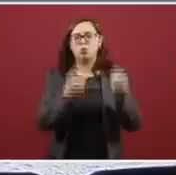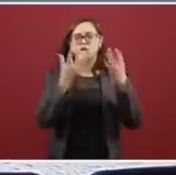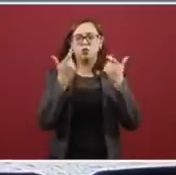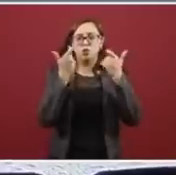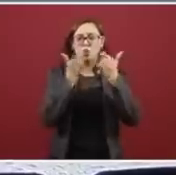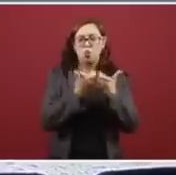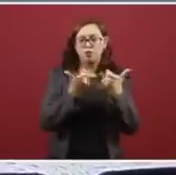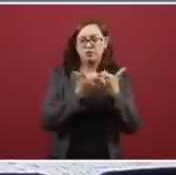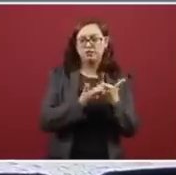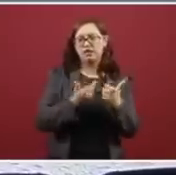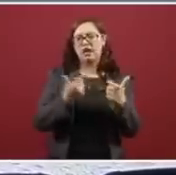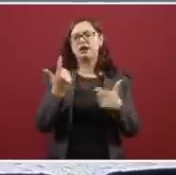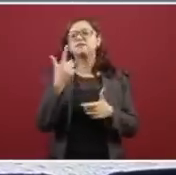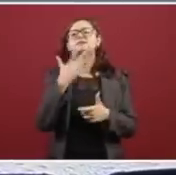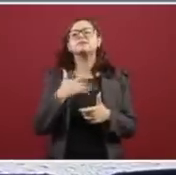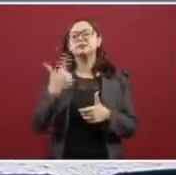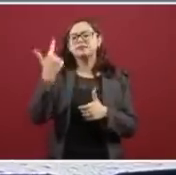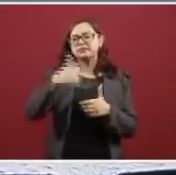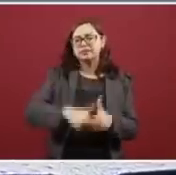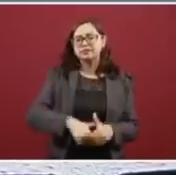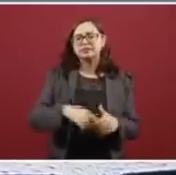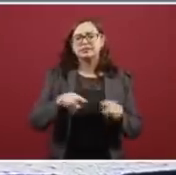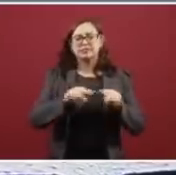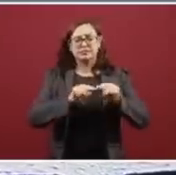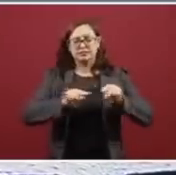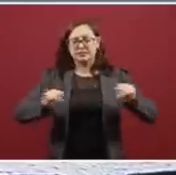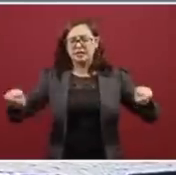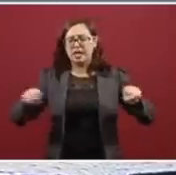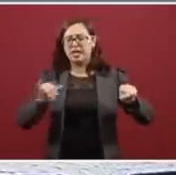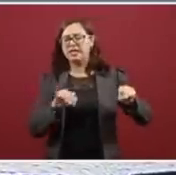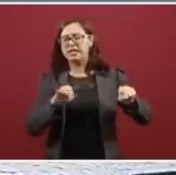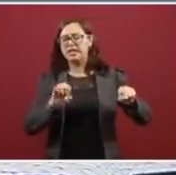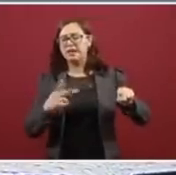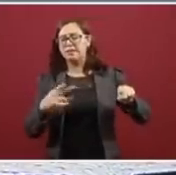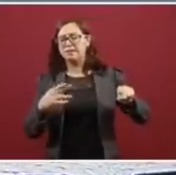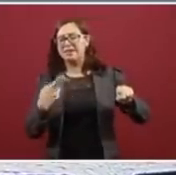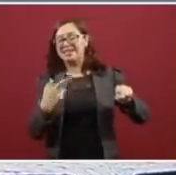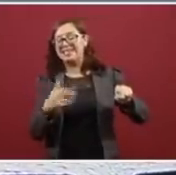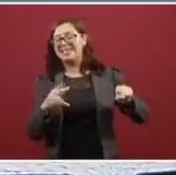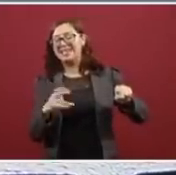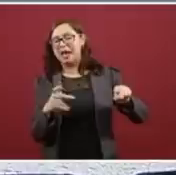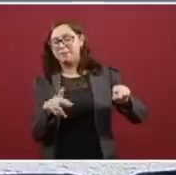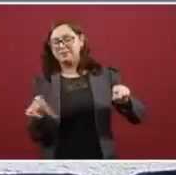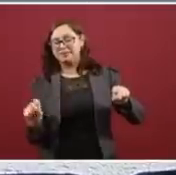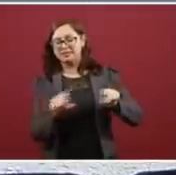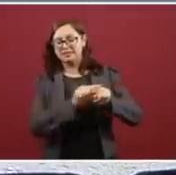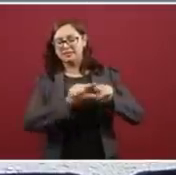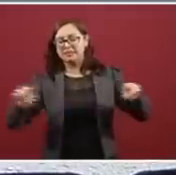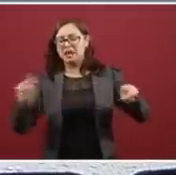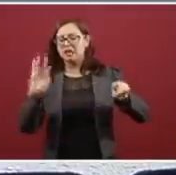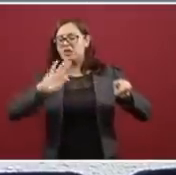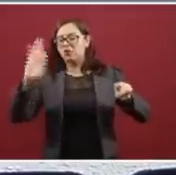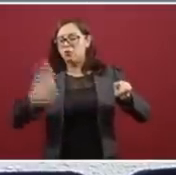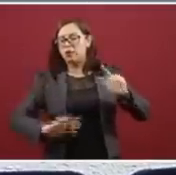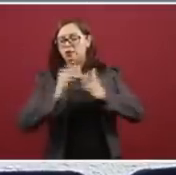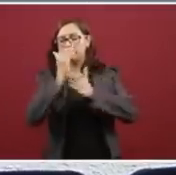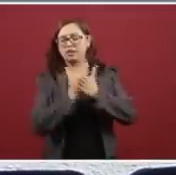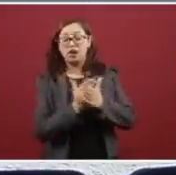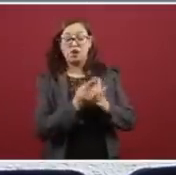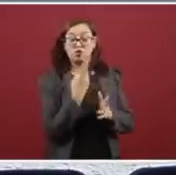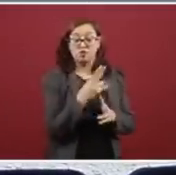combustible aquí abajo vemos el incentivo al ieps vemos un periodo de noviembre